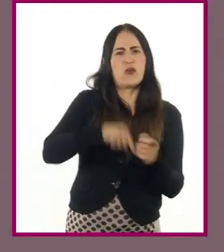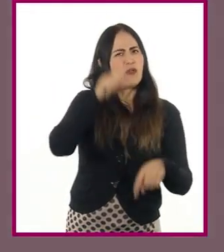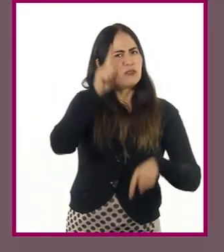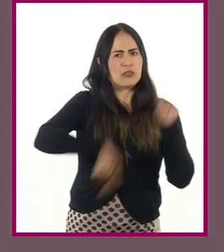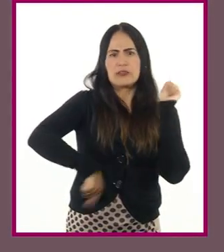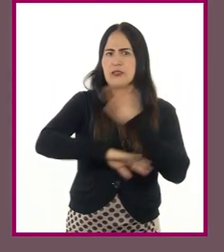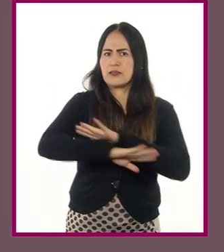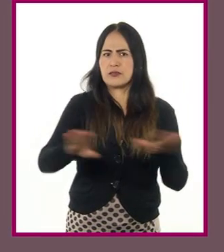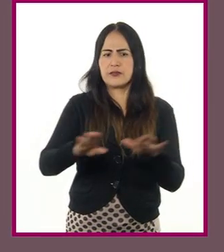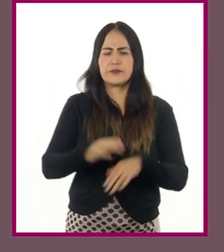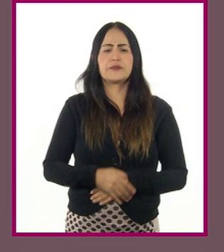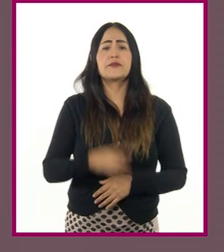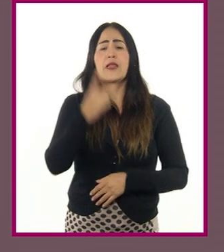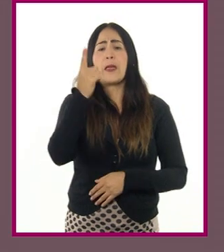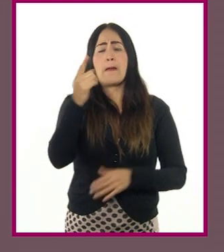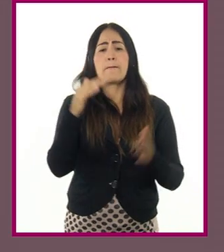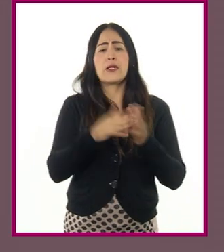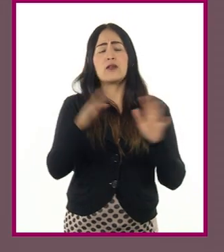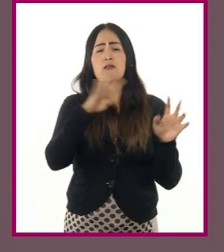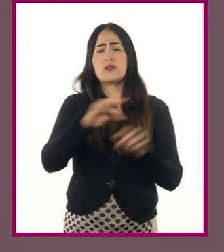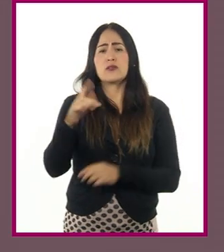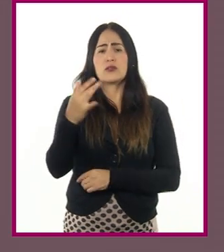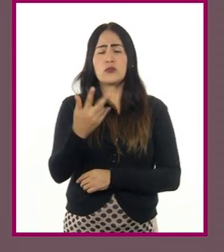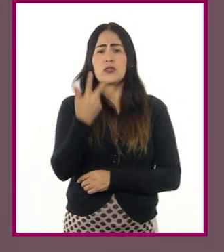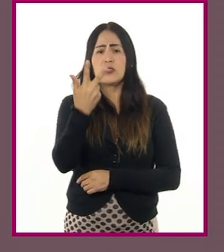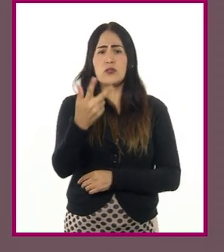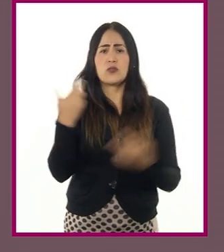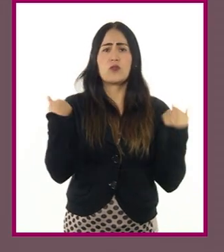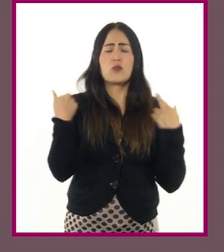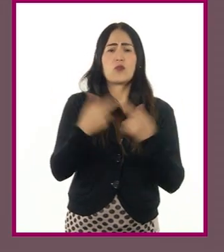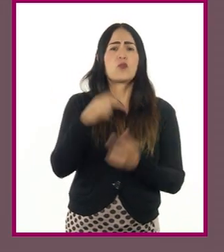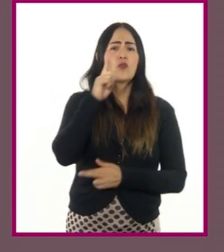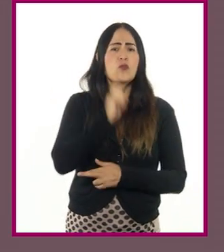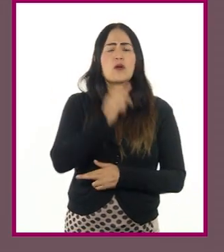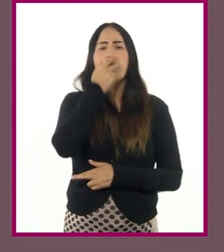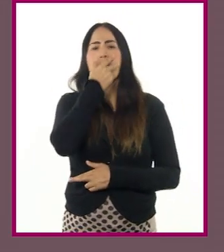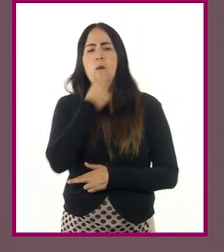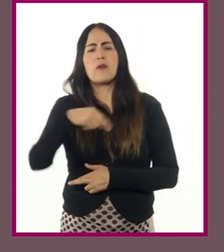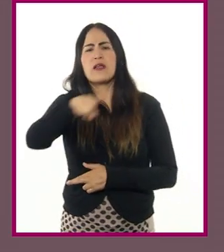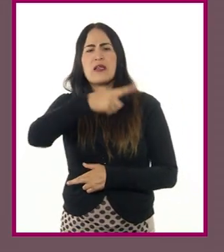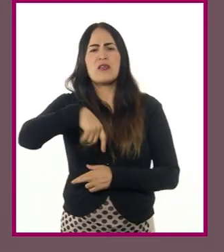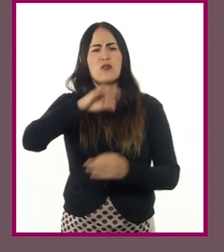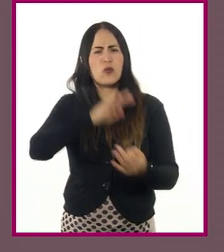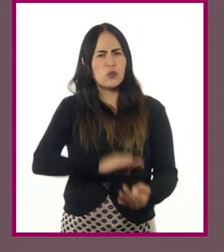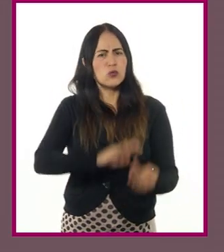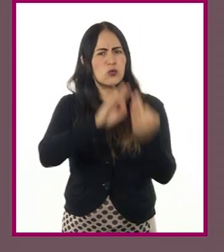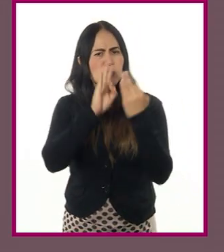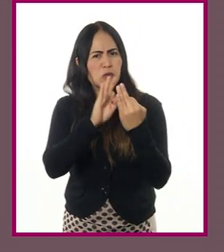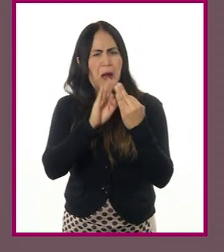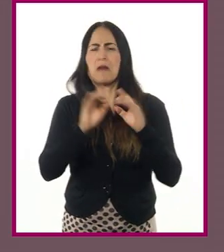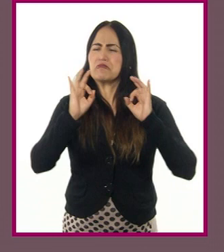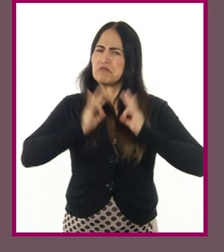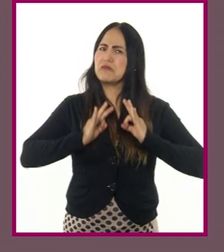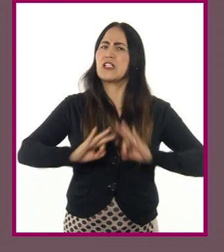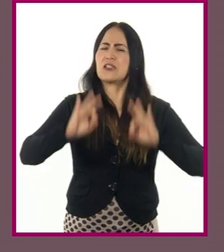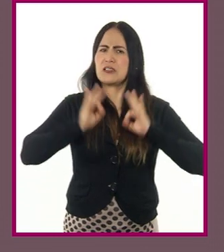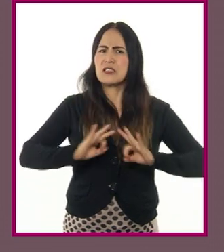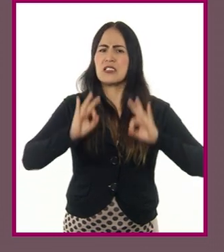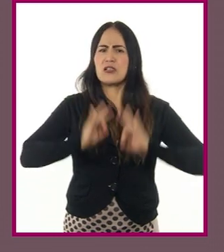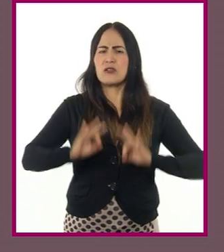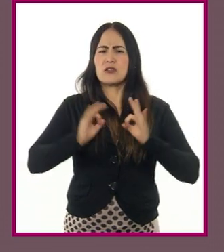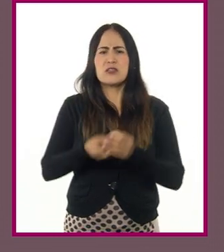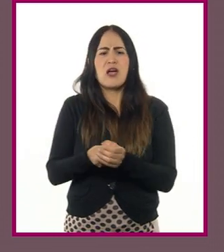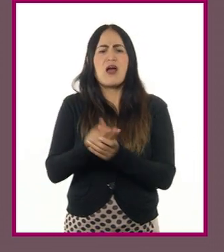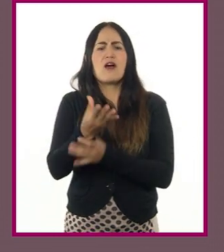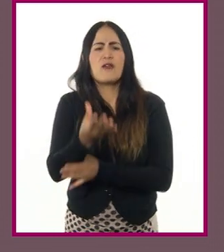sindical. En 1958, maestras y maestros se manifestaban pacíficamente en las inmediaciones de